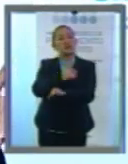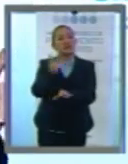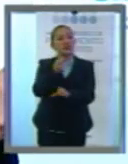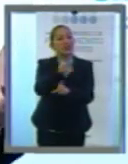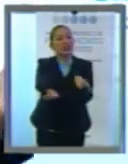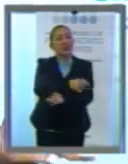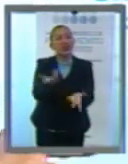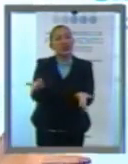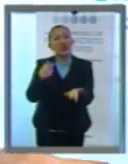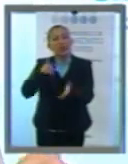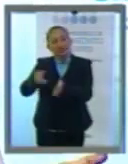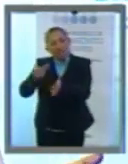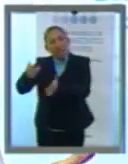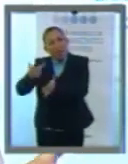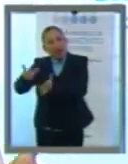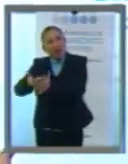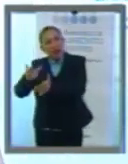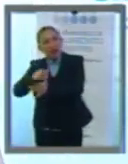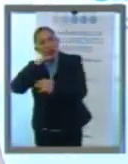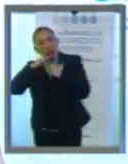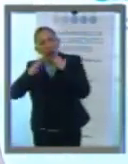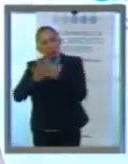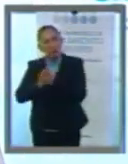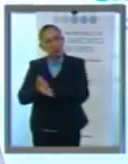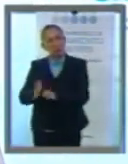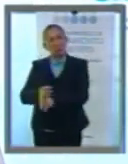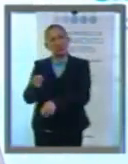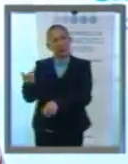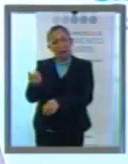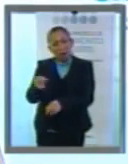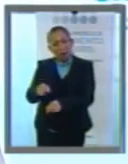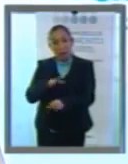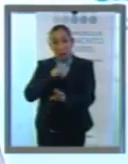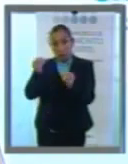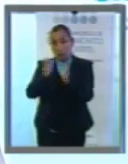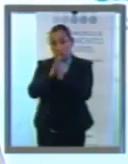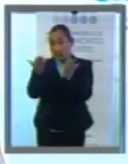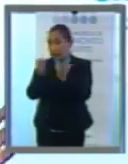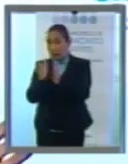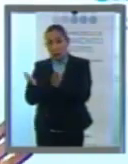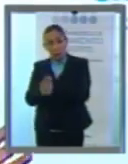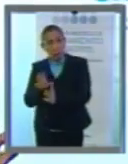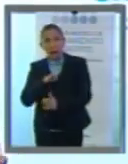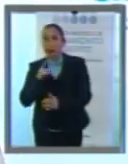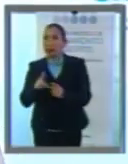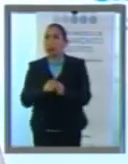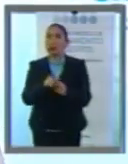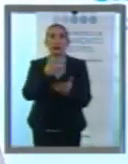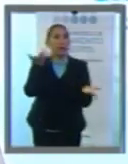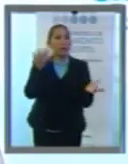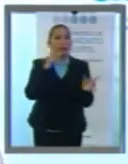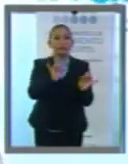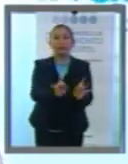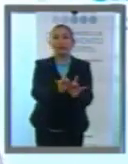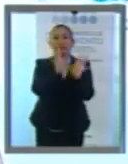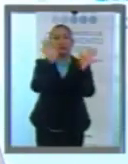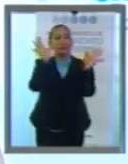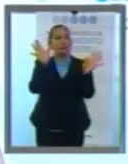las causas y los orígenes de la corrupción. Y aquí hay muchísima literatura, se pueden encontrar desde causas